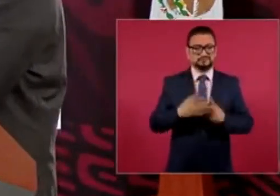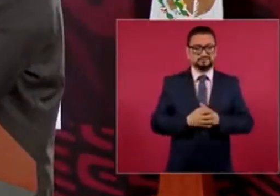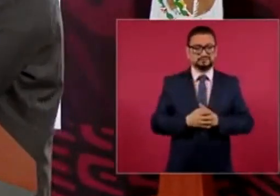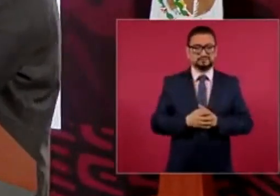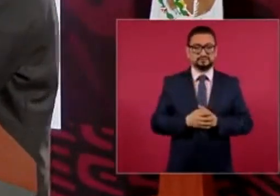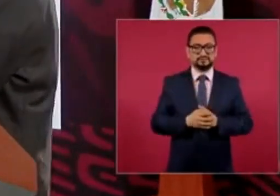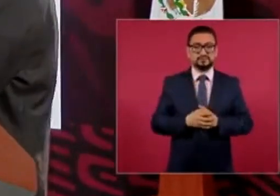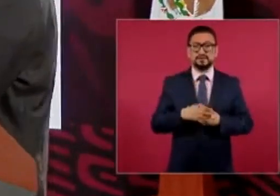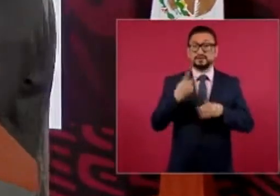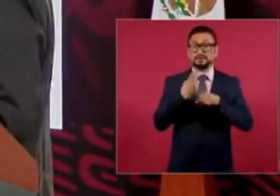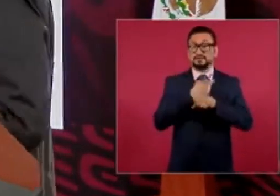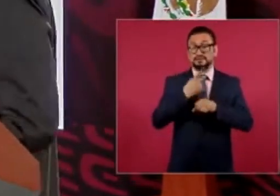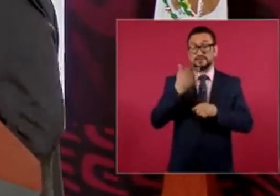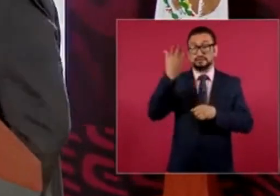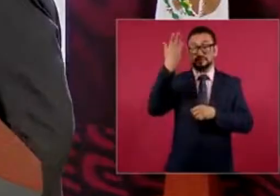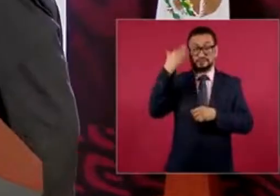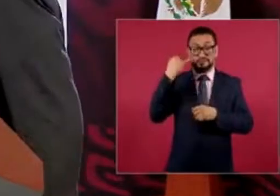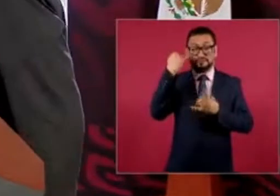habían lavado el cerebro.